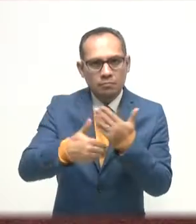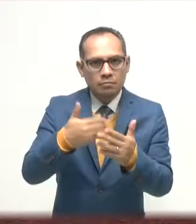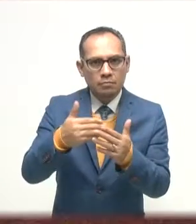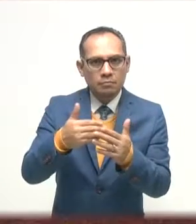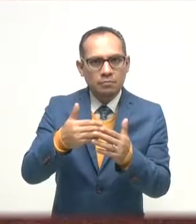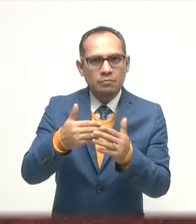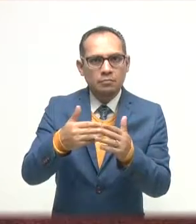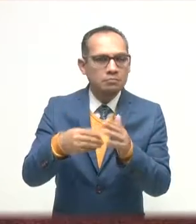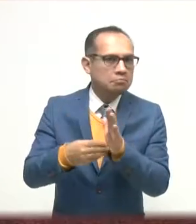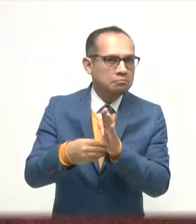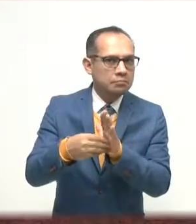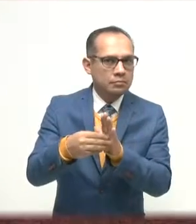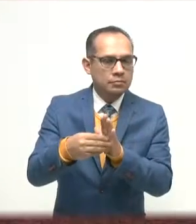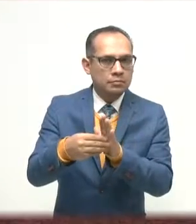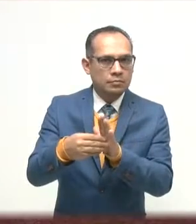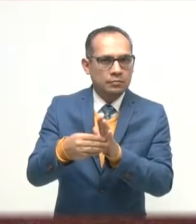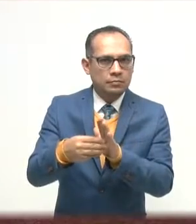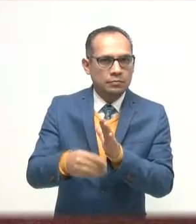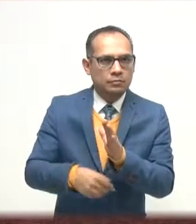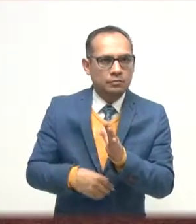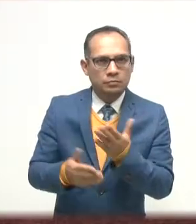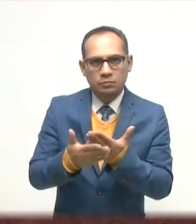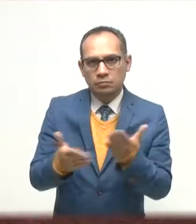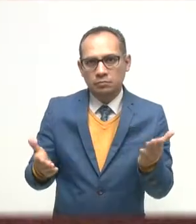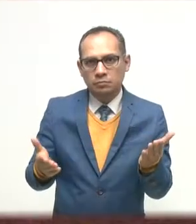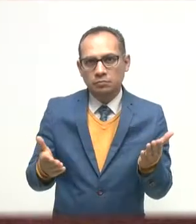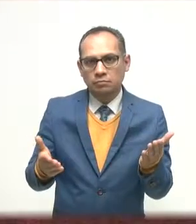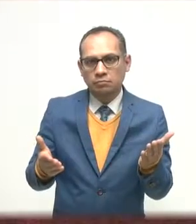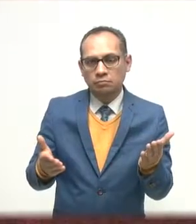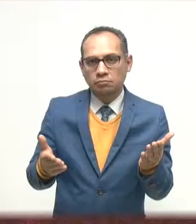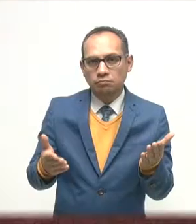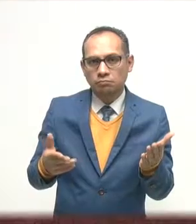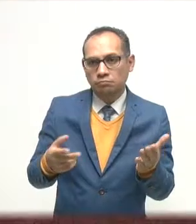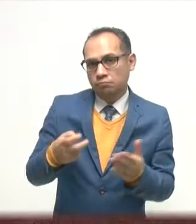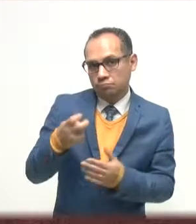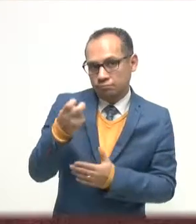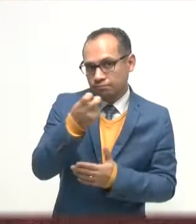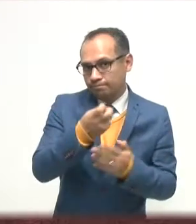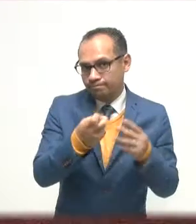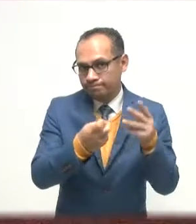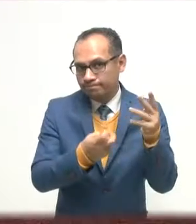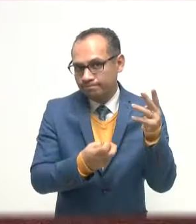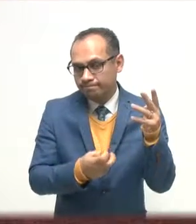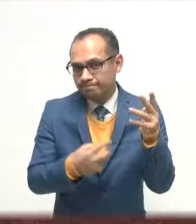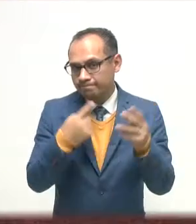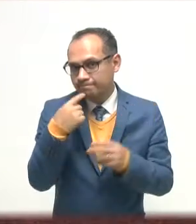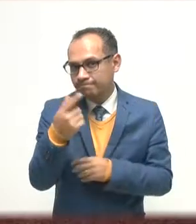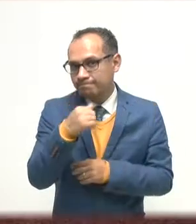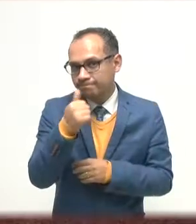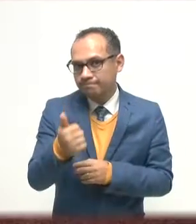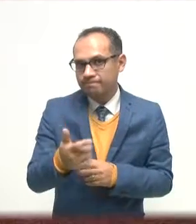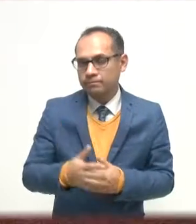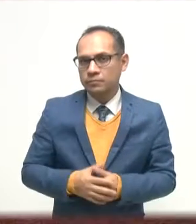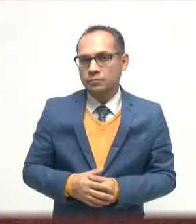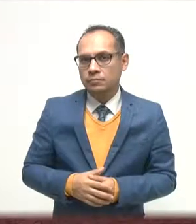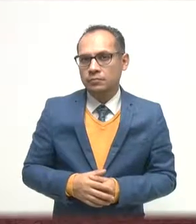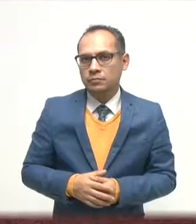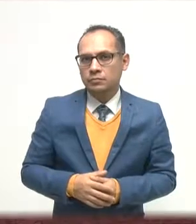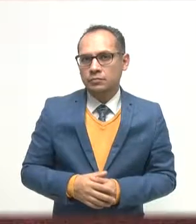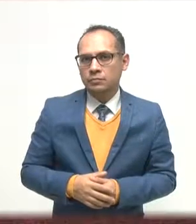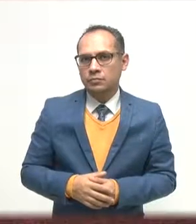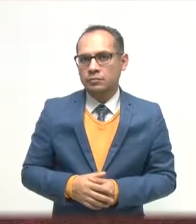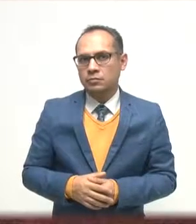cambiar de vida usted no ha dicho nada en contra del fin de la ignominia desde ese muro